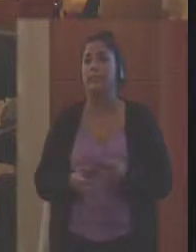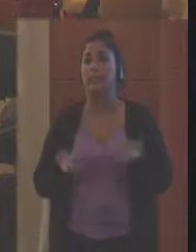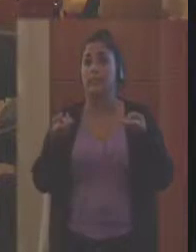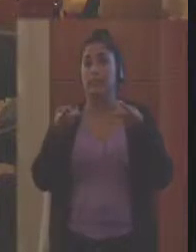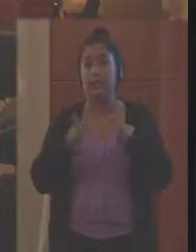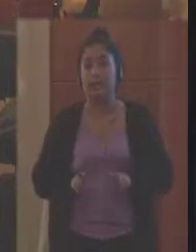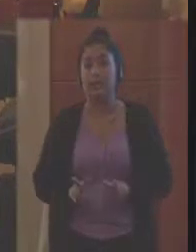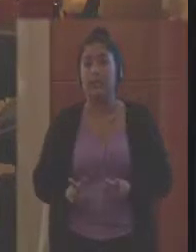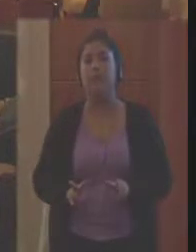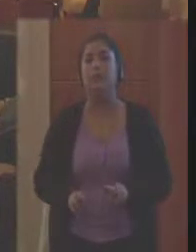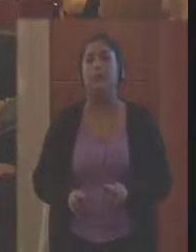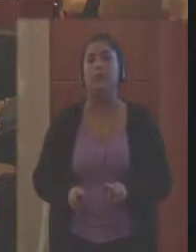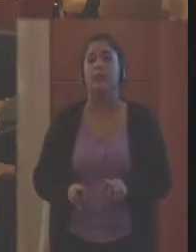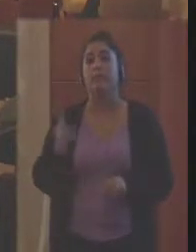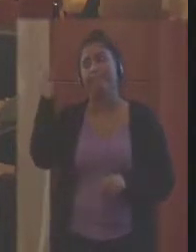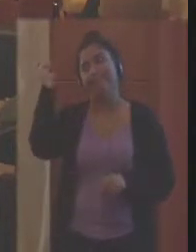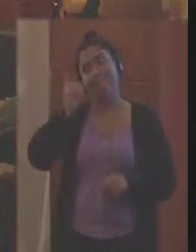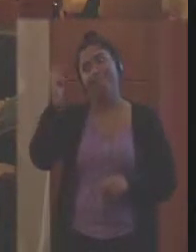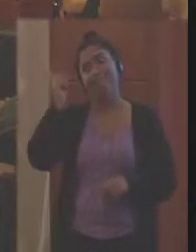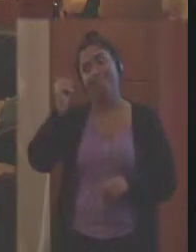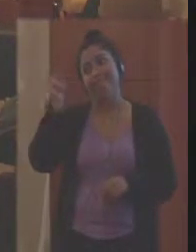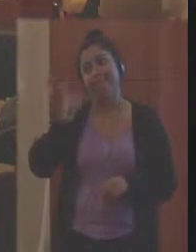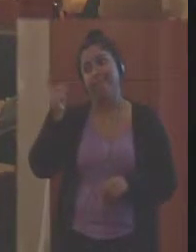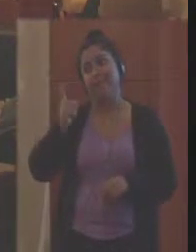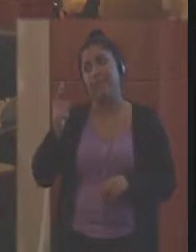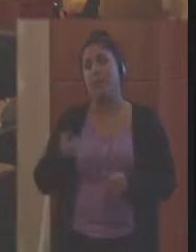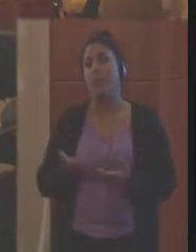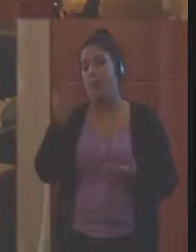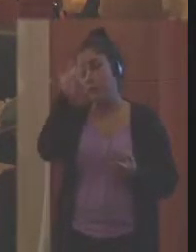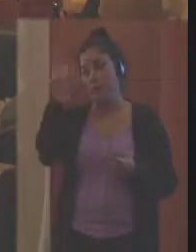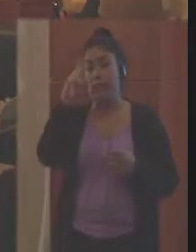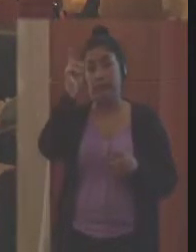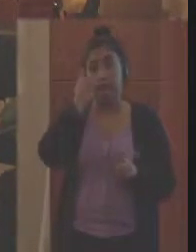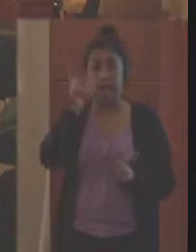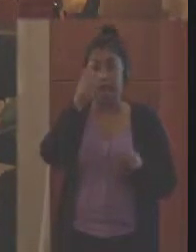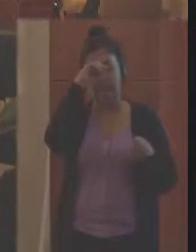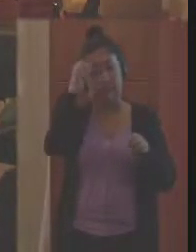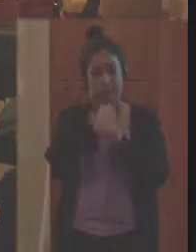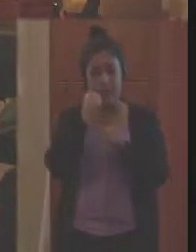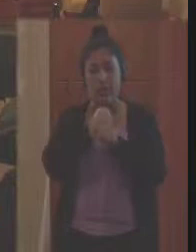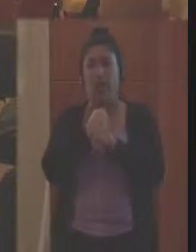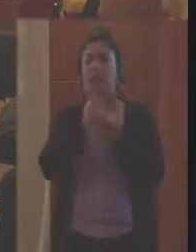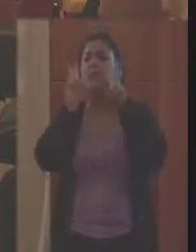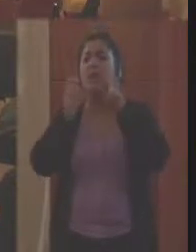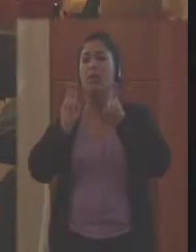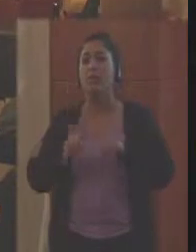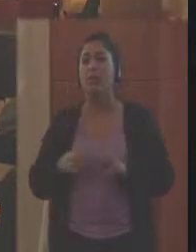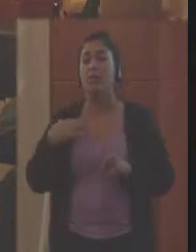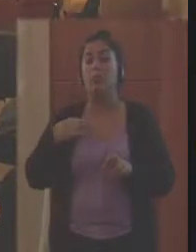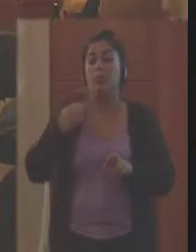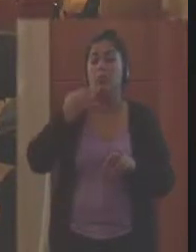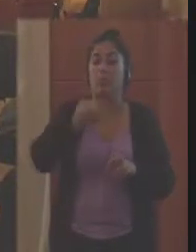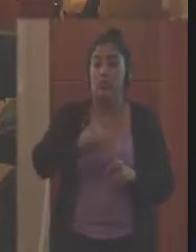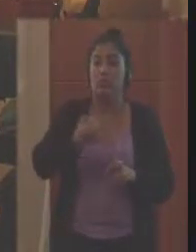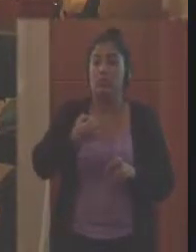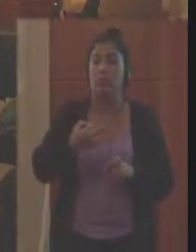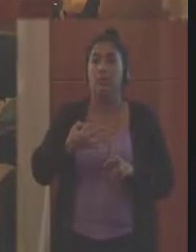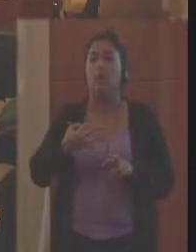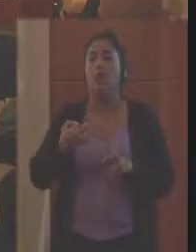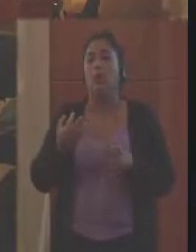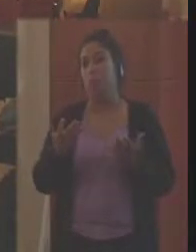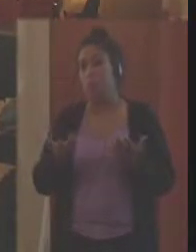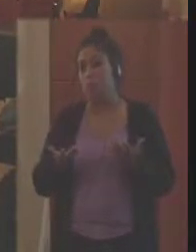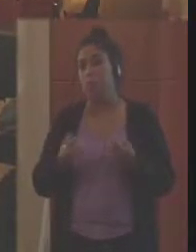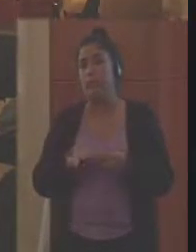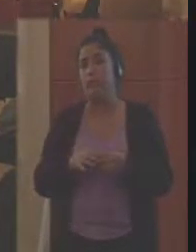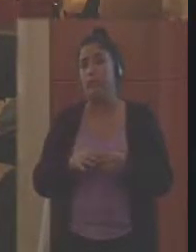también se genera como unas necesidades importantes para seguir trabajando en el tema, que es la voluntad del